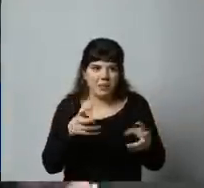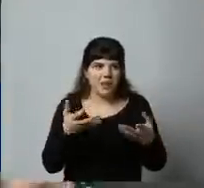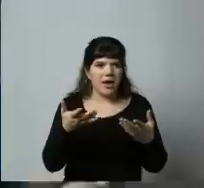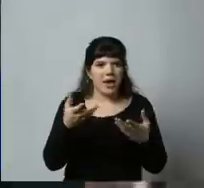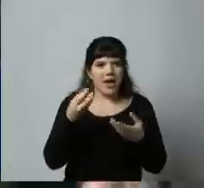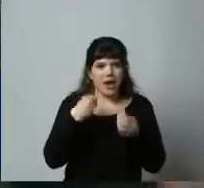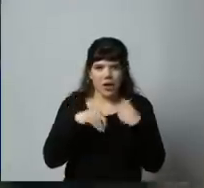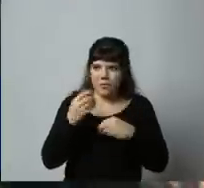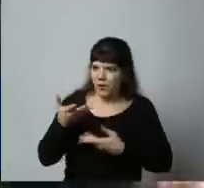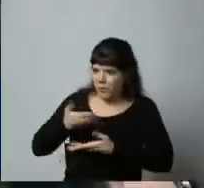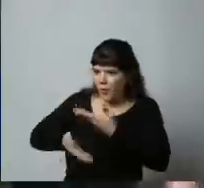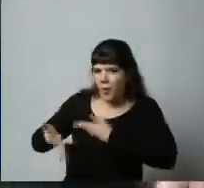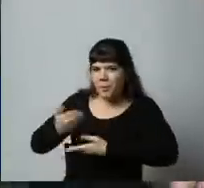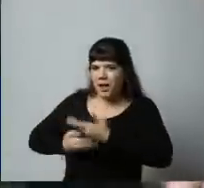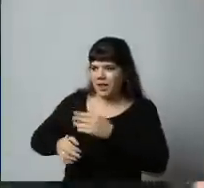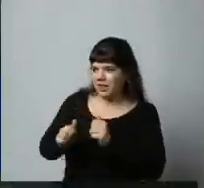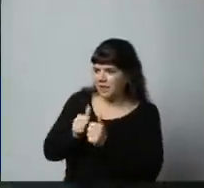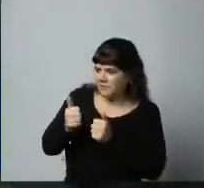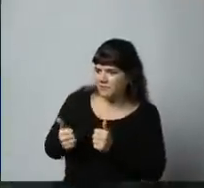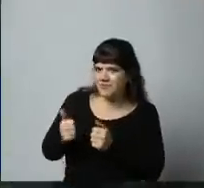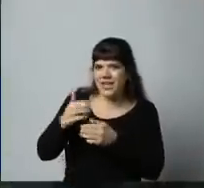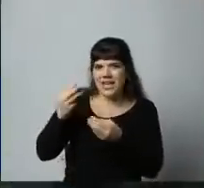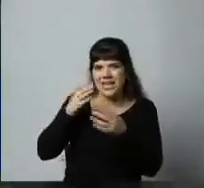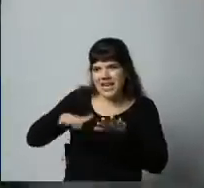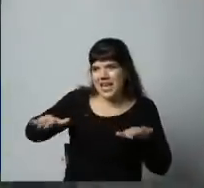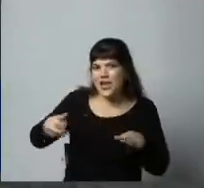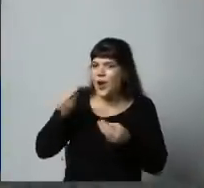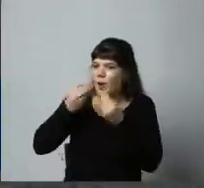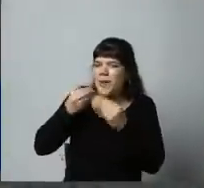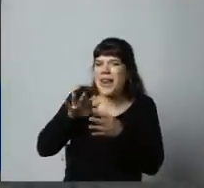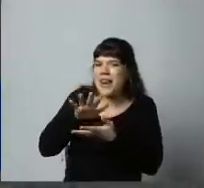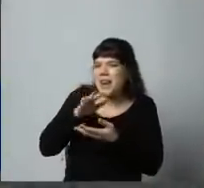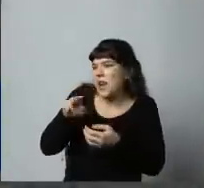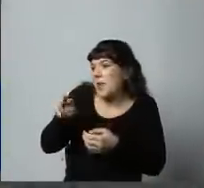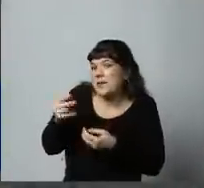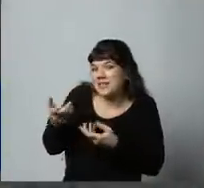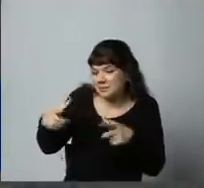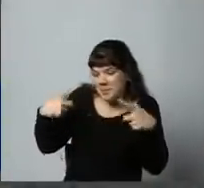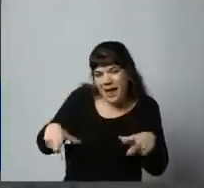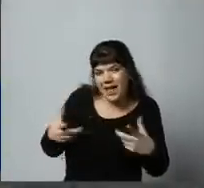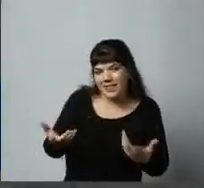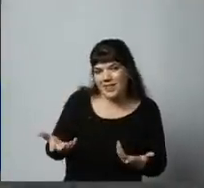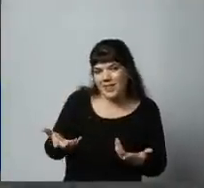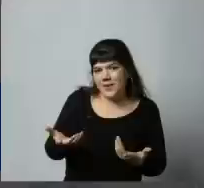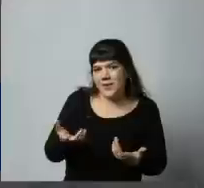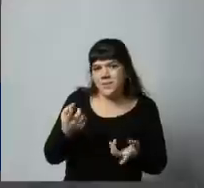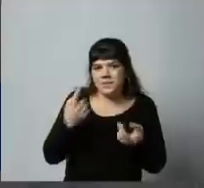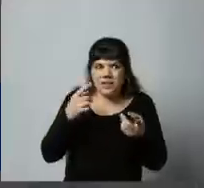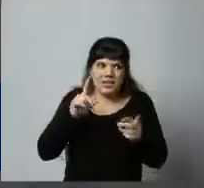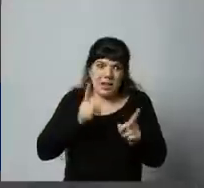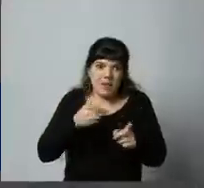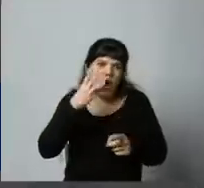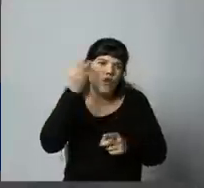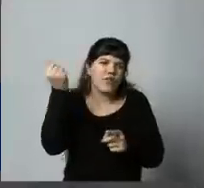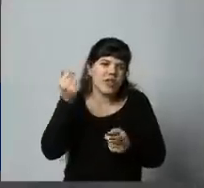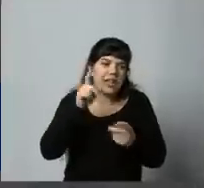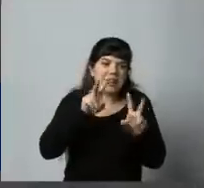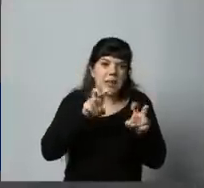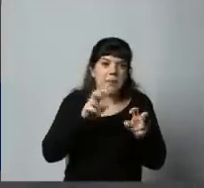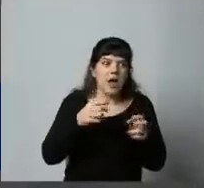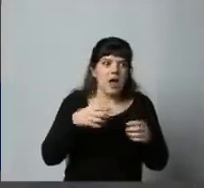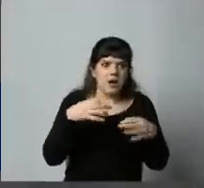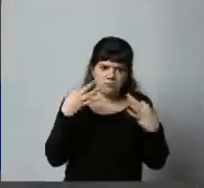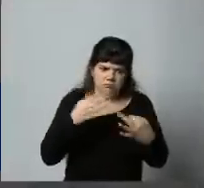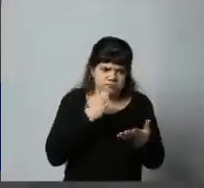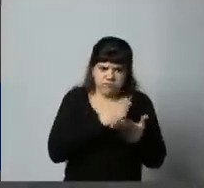dimensión de construcción de ciudadanía de comer lo mismo verdad Y por supuesto desconociendo que hay una reglamentación muy estricta de primaria por la